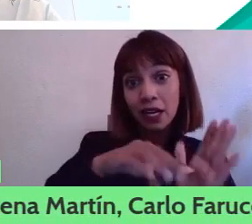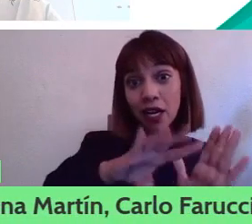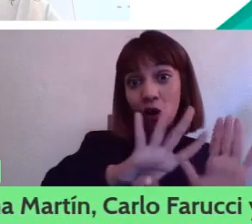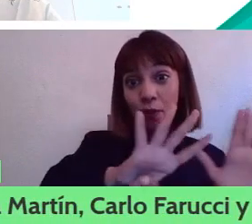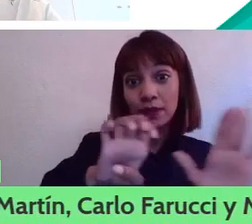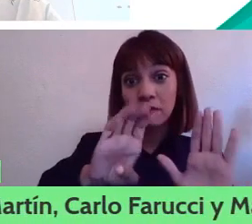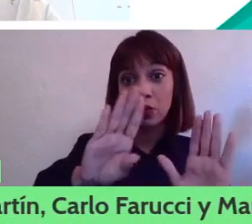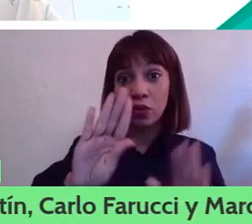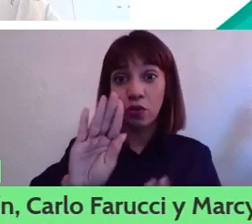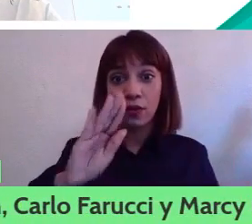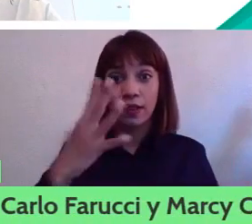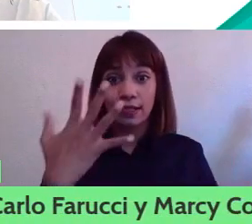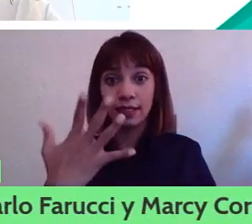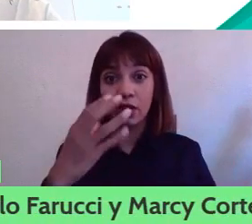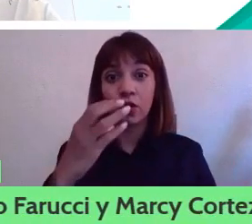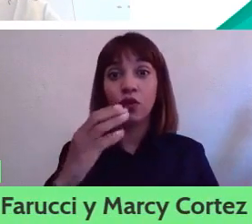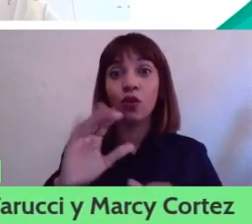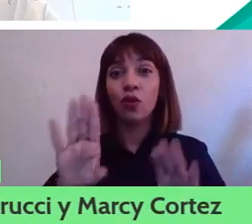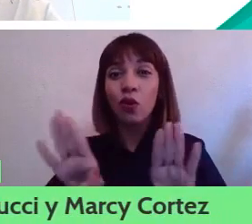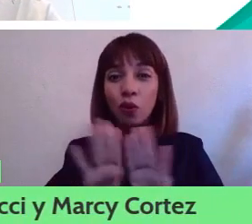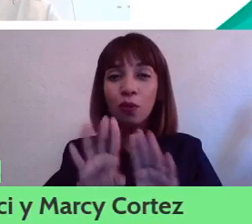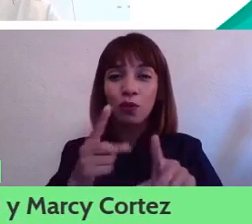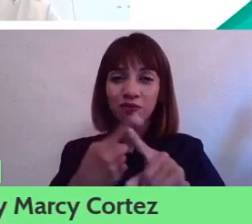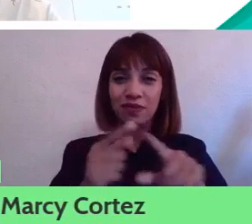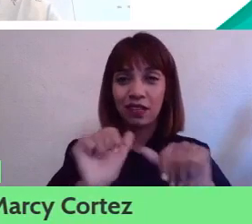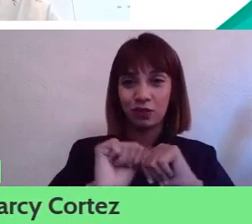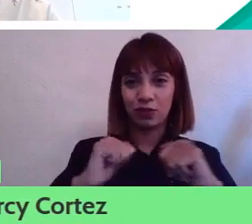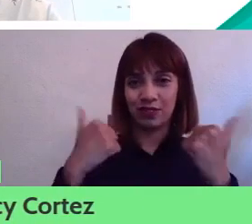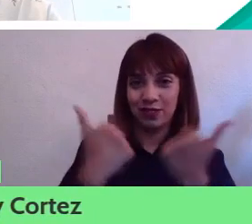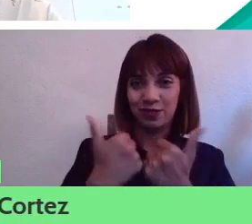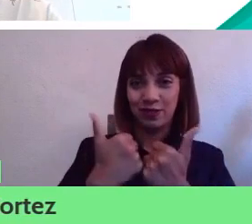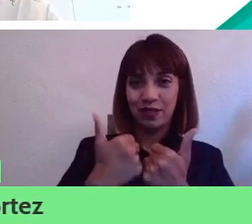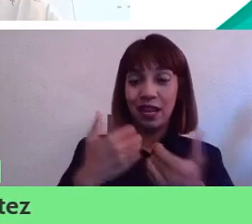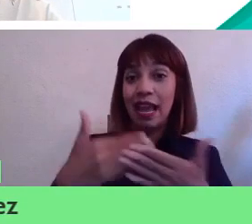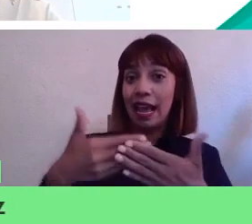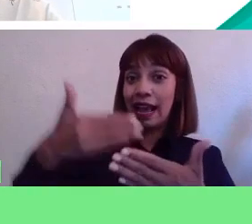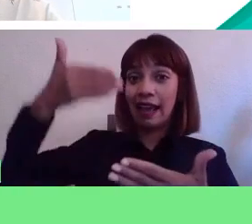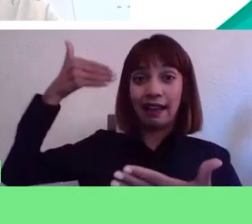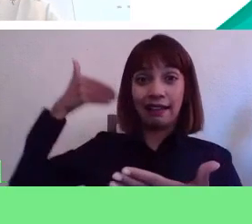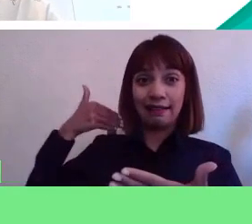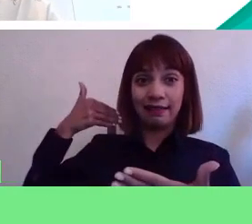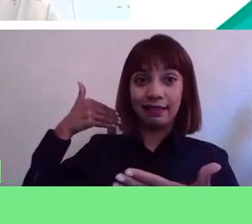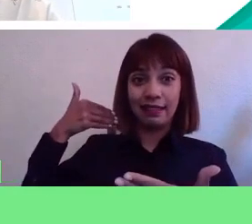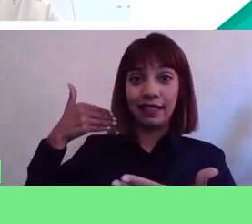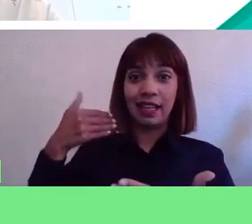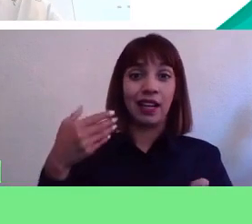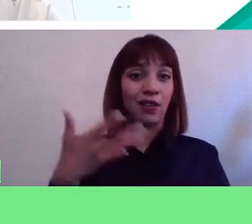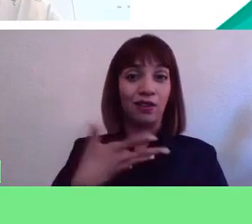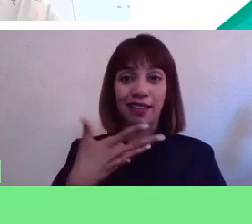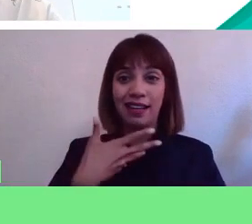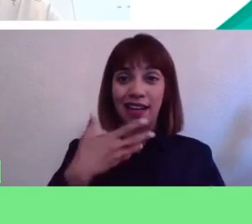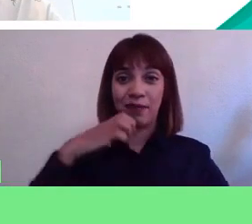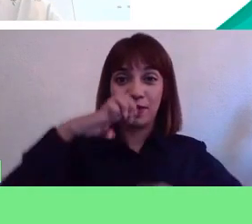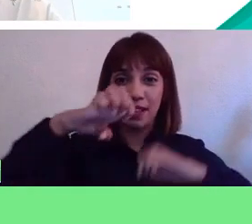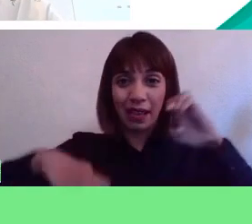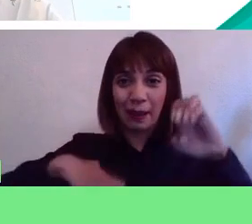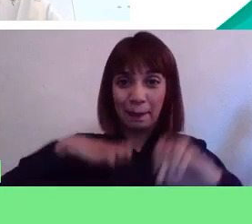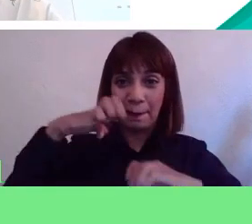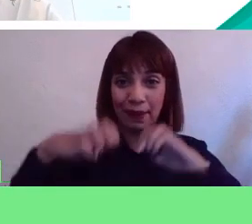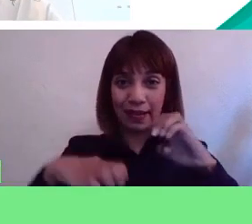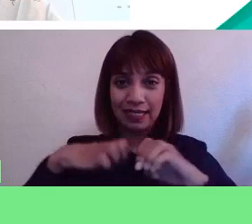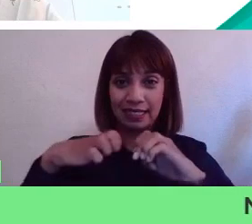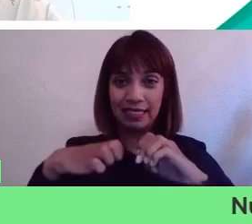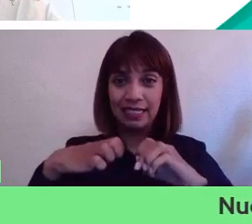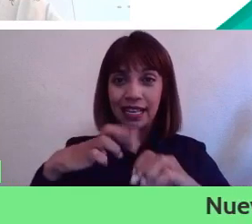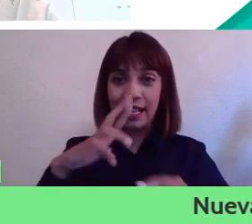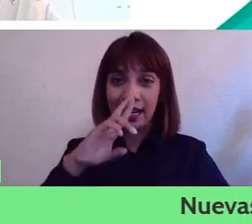como ONG, ¿cierto? Pero yo siempre digo que en aquel momento no había la figura de empresa social, si no seríamos una empresa social. Casi desde